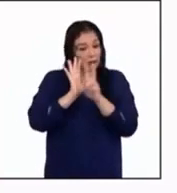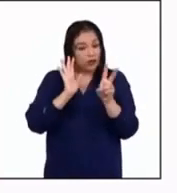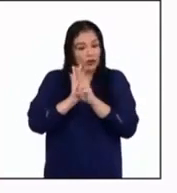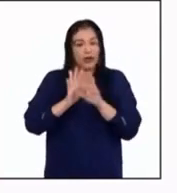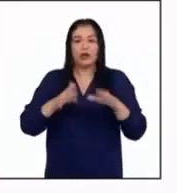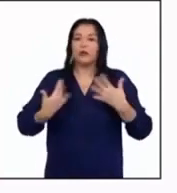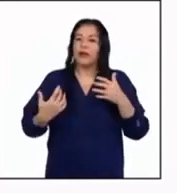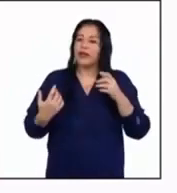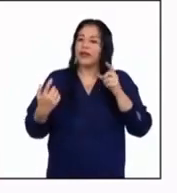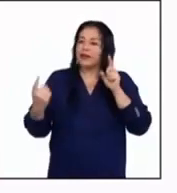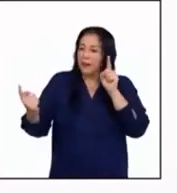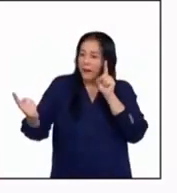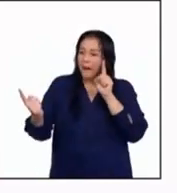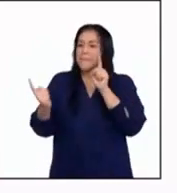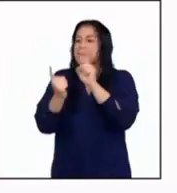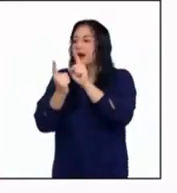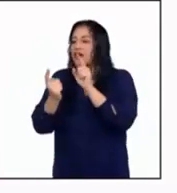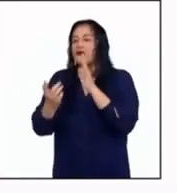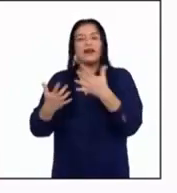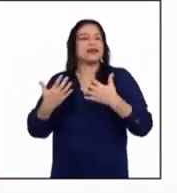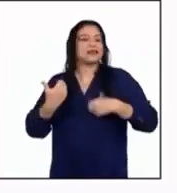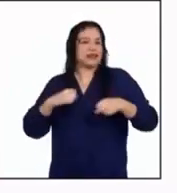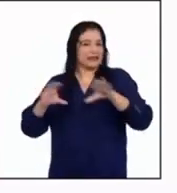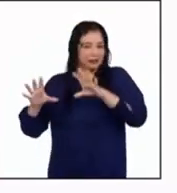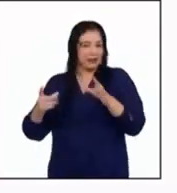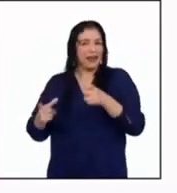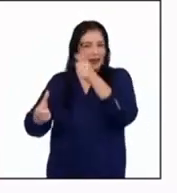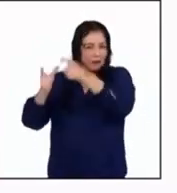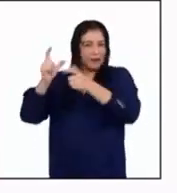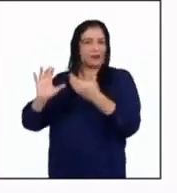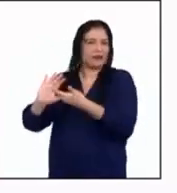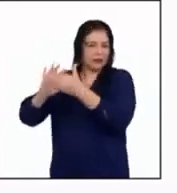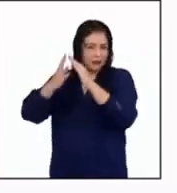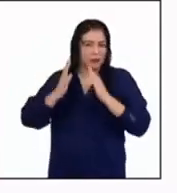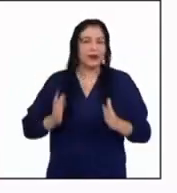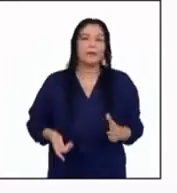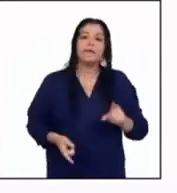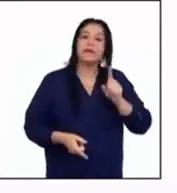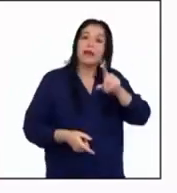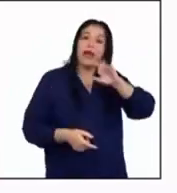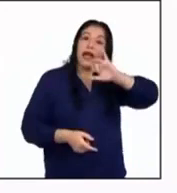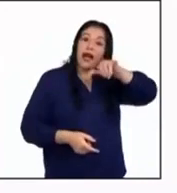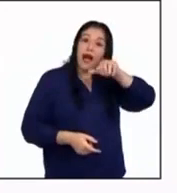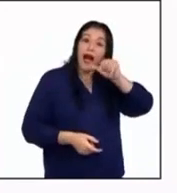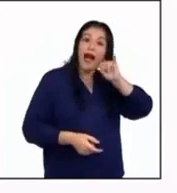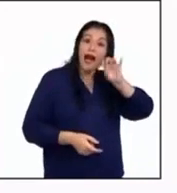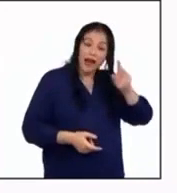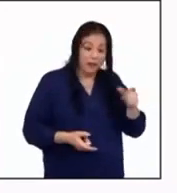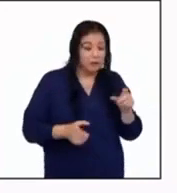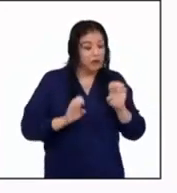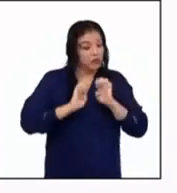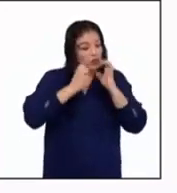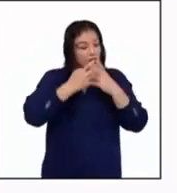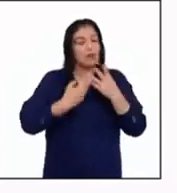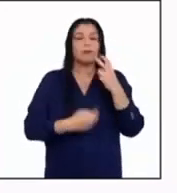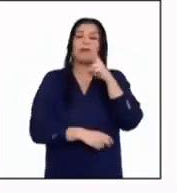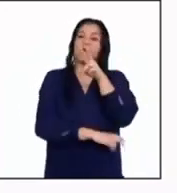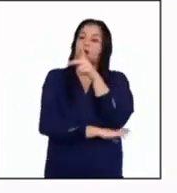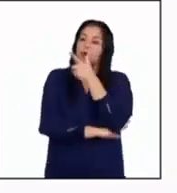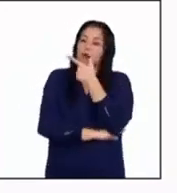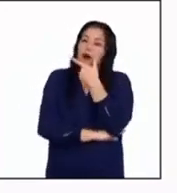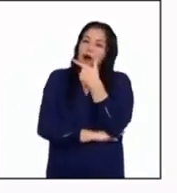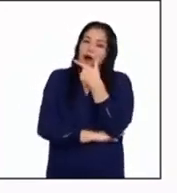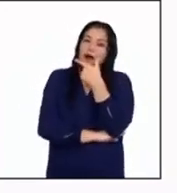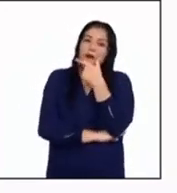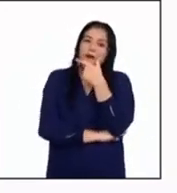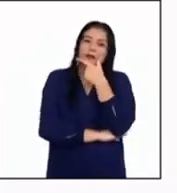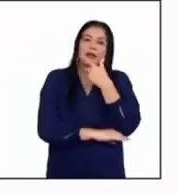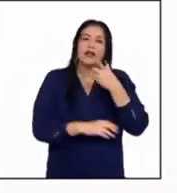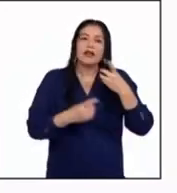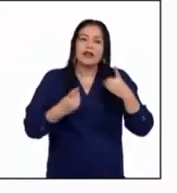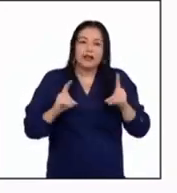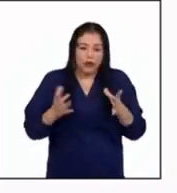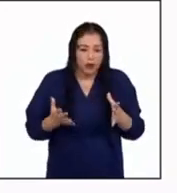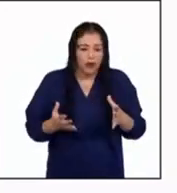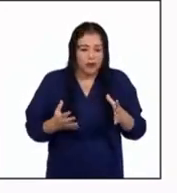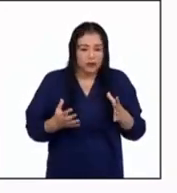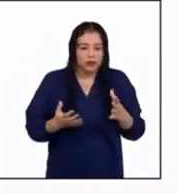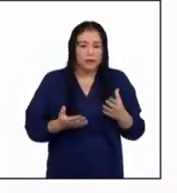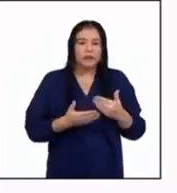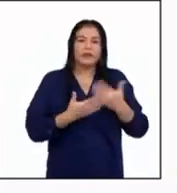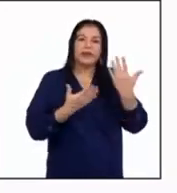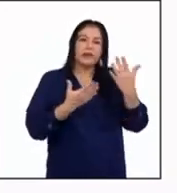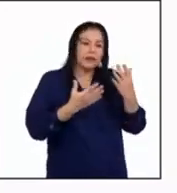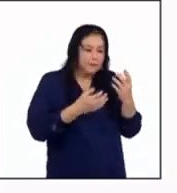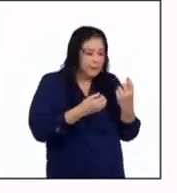de manera personal con estas actividades. Jaime y su equipo se dieron cuenta que cuando se pasaba de una